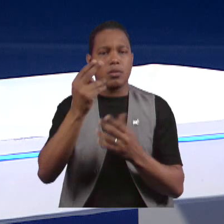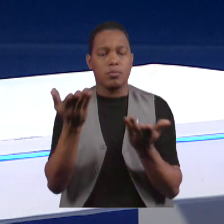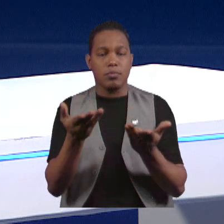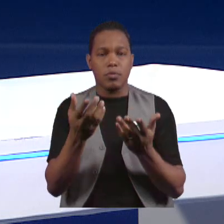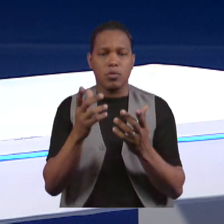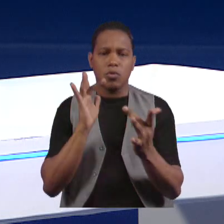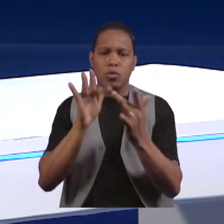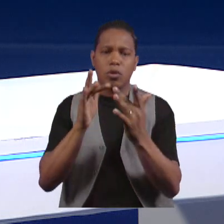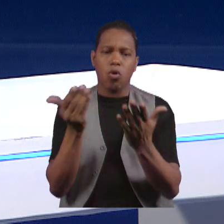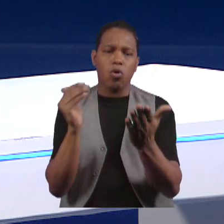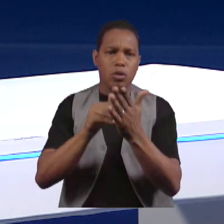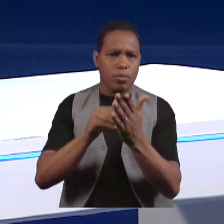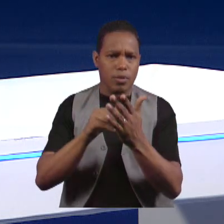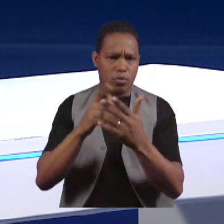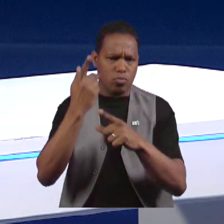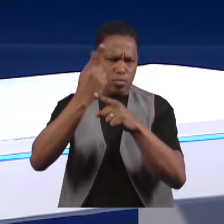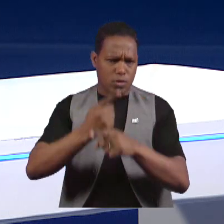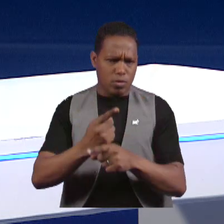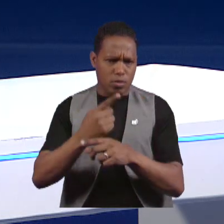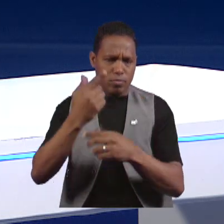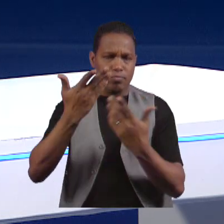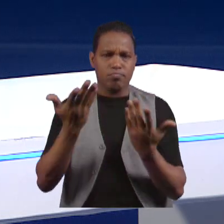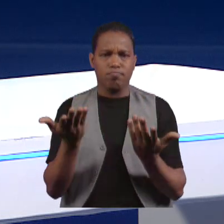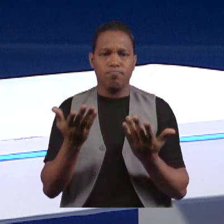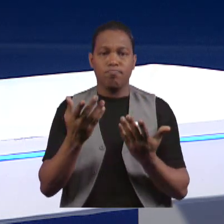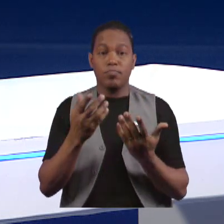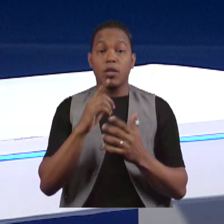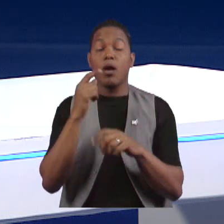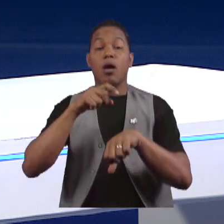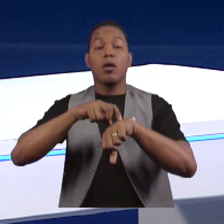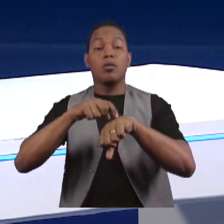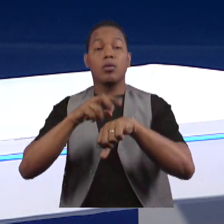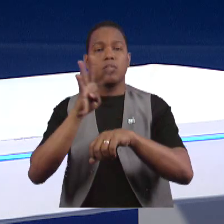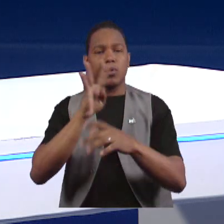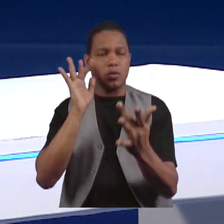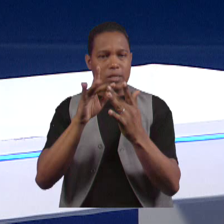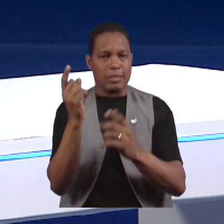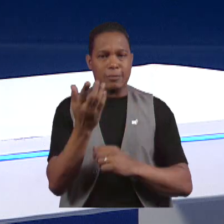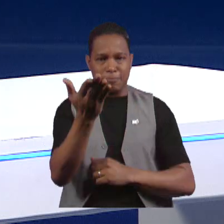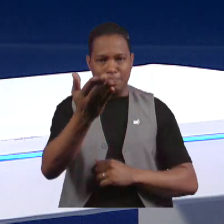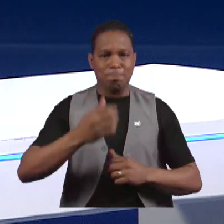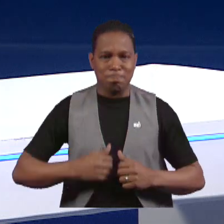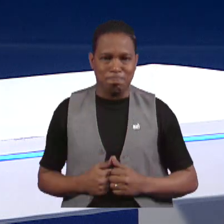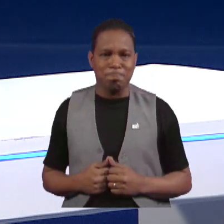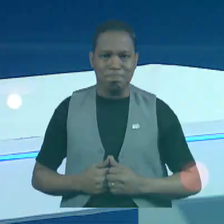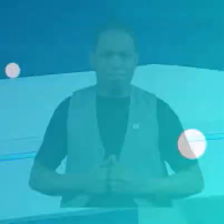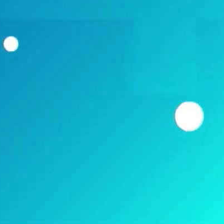pronto conectamos una vez más con nuestra programación regular. A esta hora y siempre, el 4 conecta.